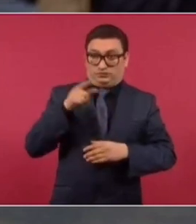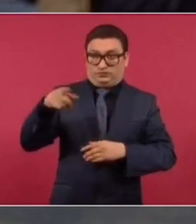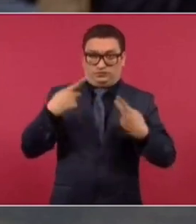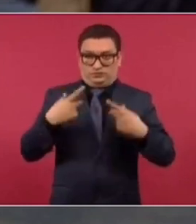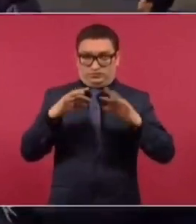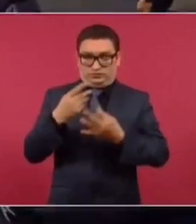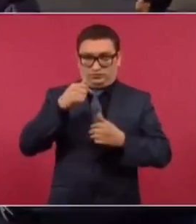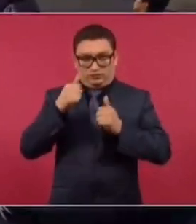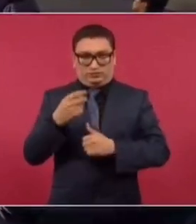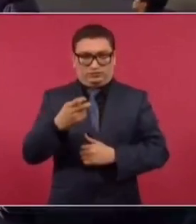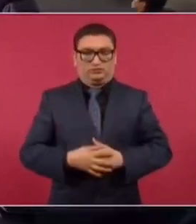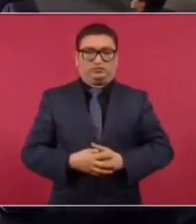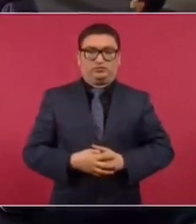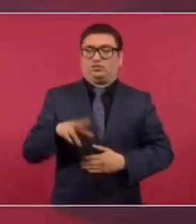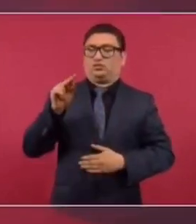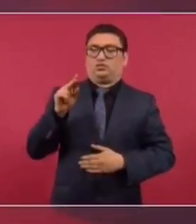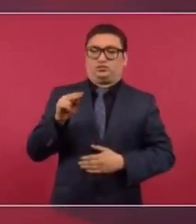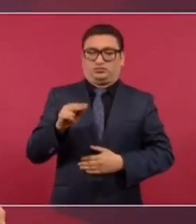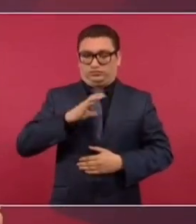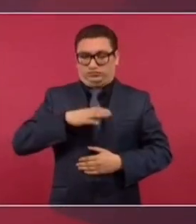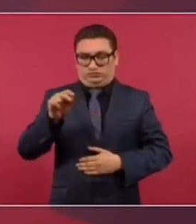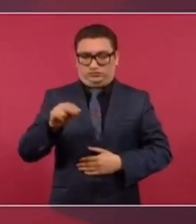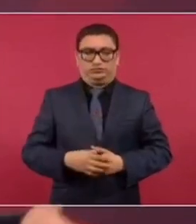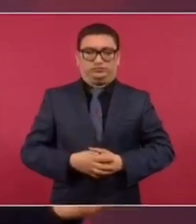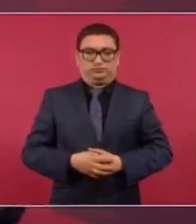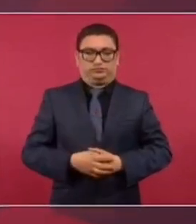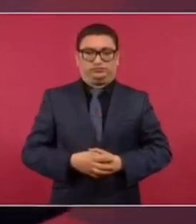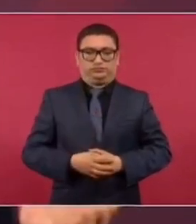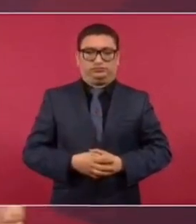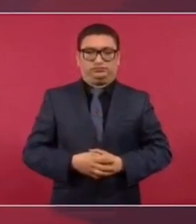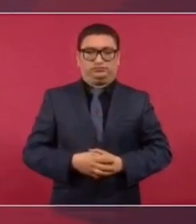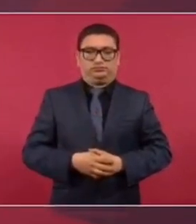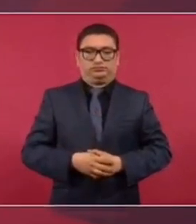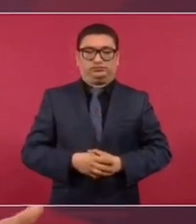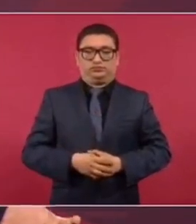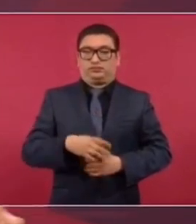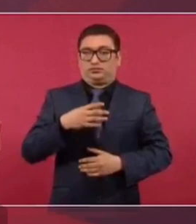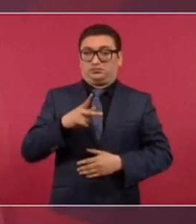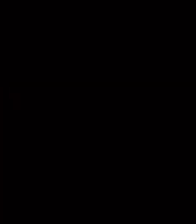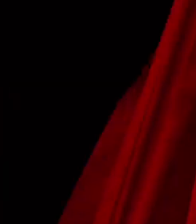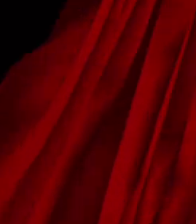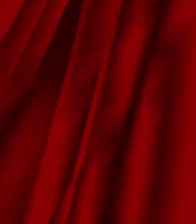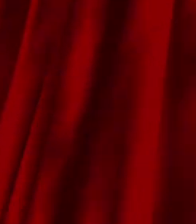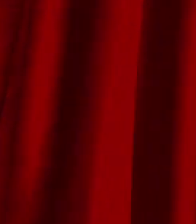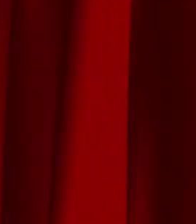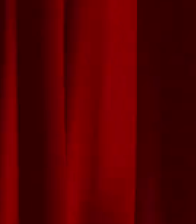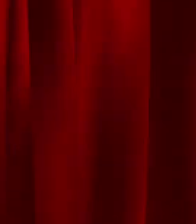por lo que lo están atendiendo? Gracias. No es cáncer, según mi información.